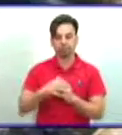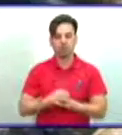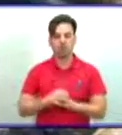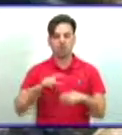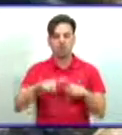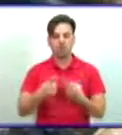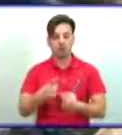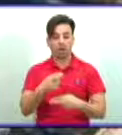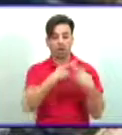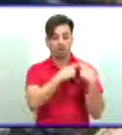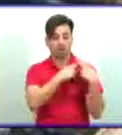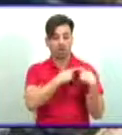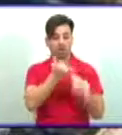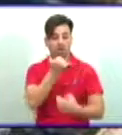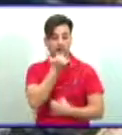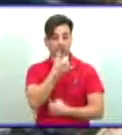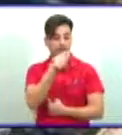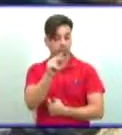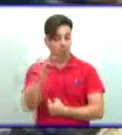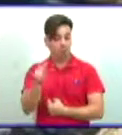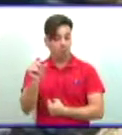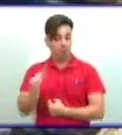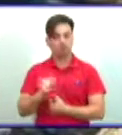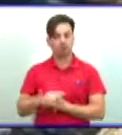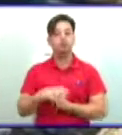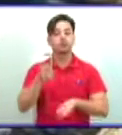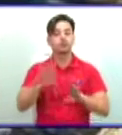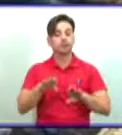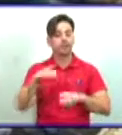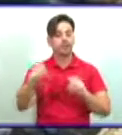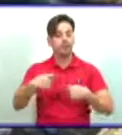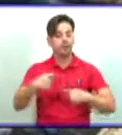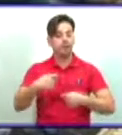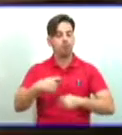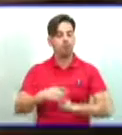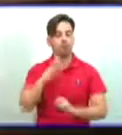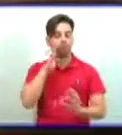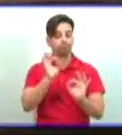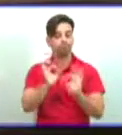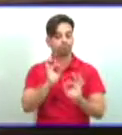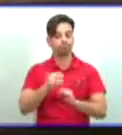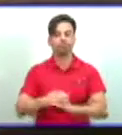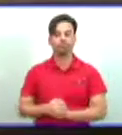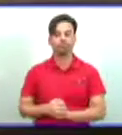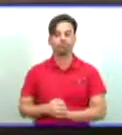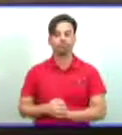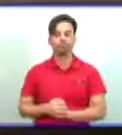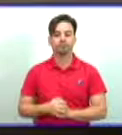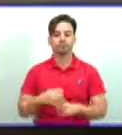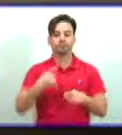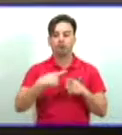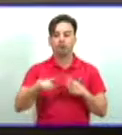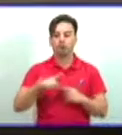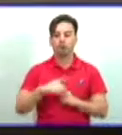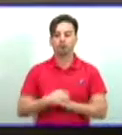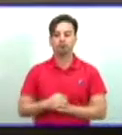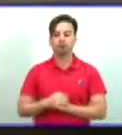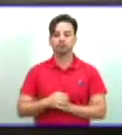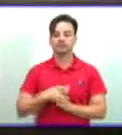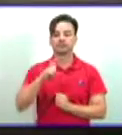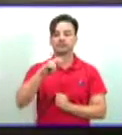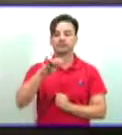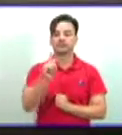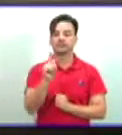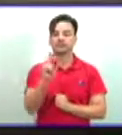de aquí arriba todo lo que debes saber sobre la contaminación atmosférica. Y el nitrógeno, otro elemento